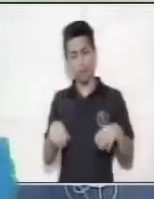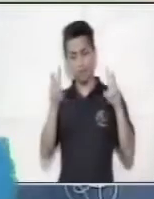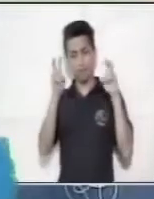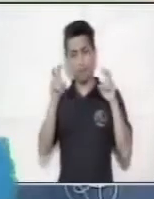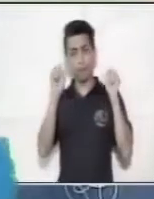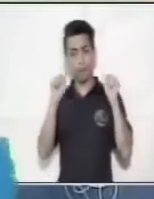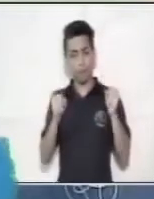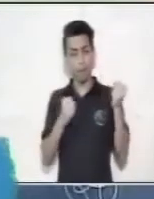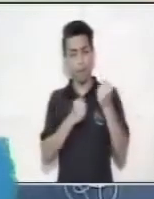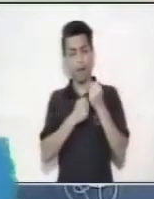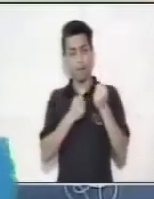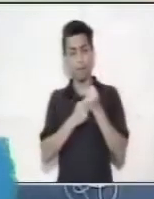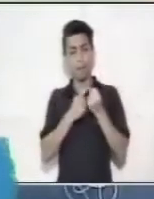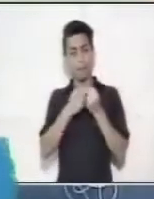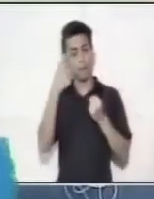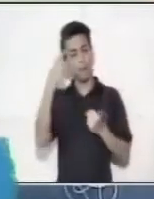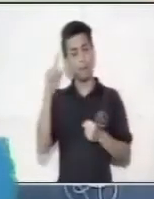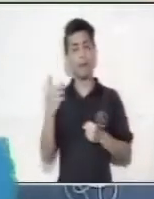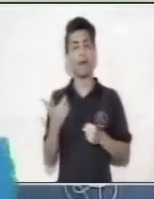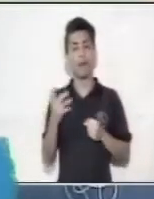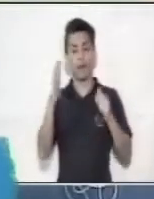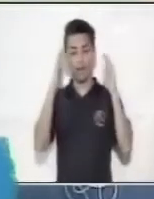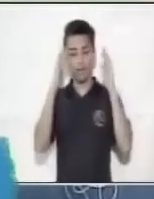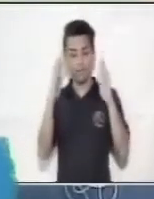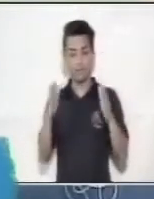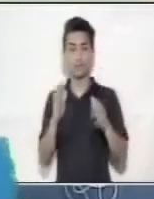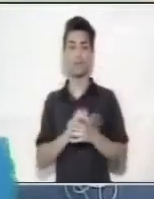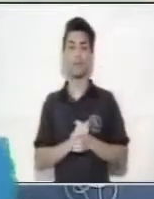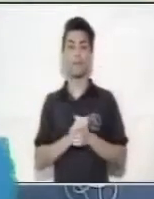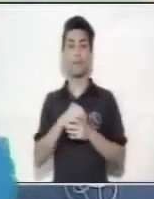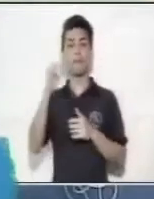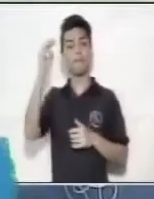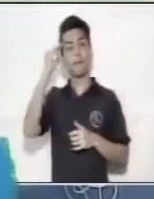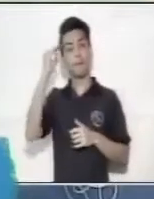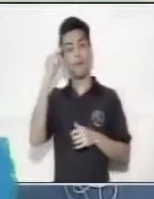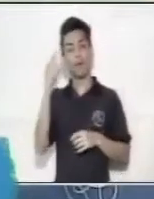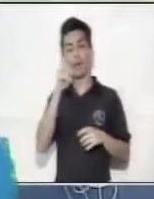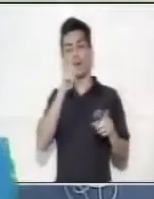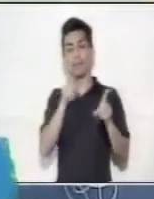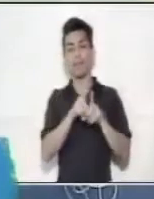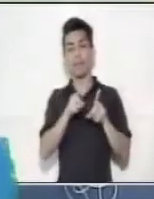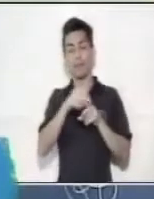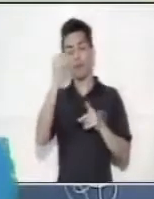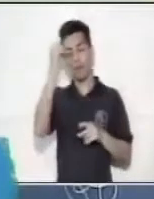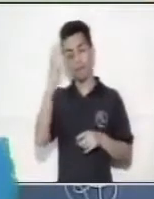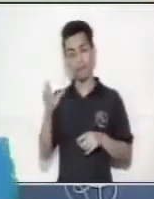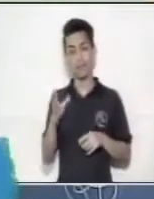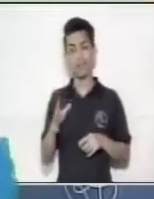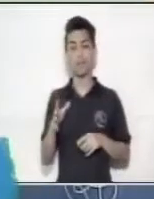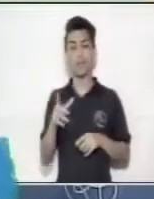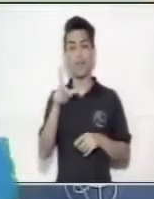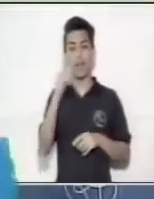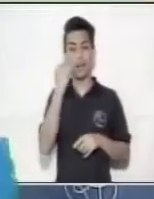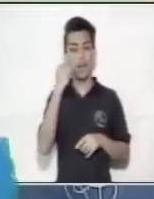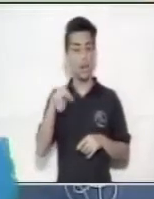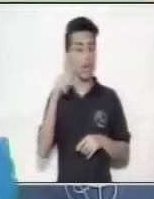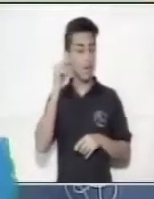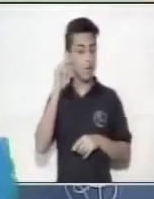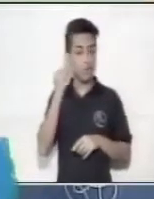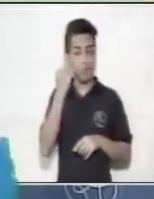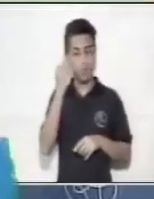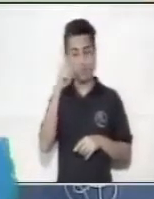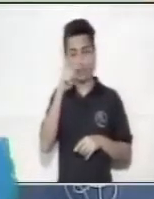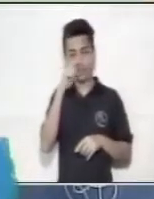ejercitar habilidades y destrezas como la atención, la memoria y habilidades lingüísticas. Y antes de